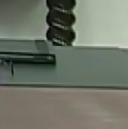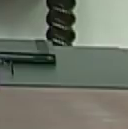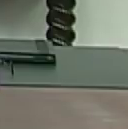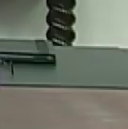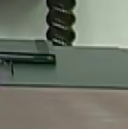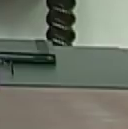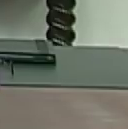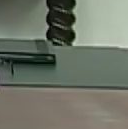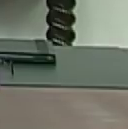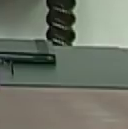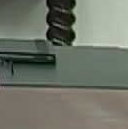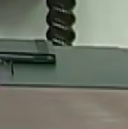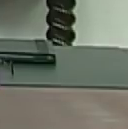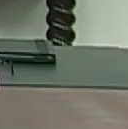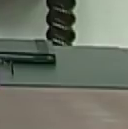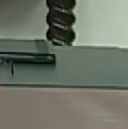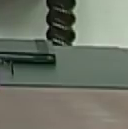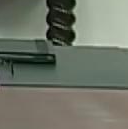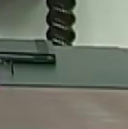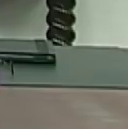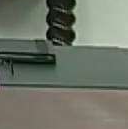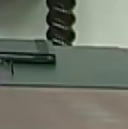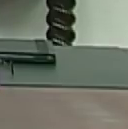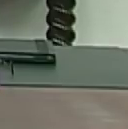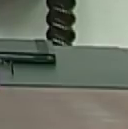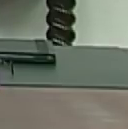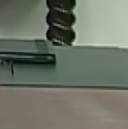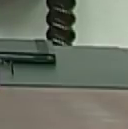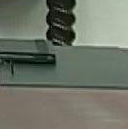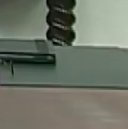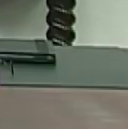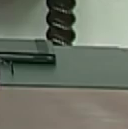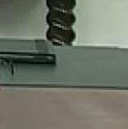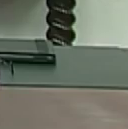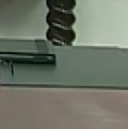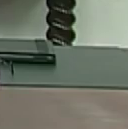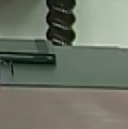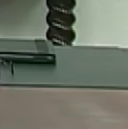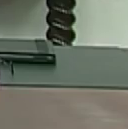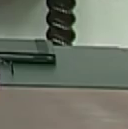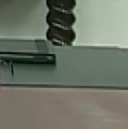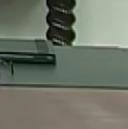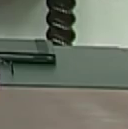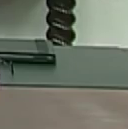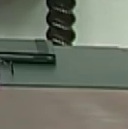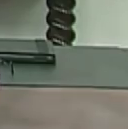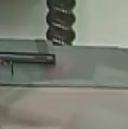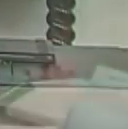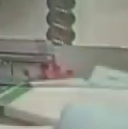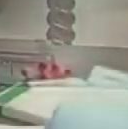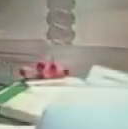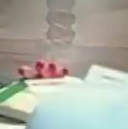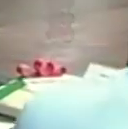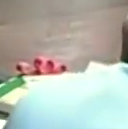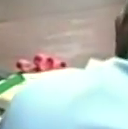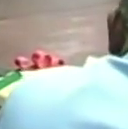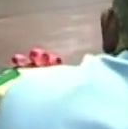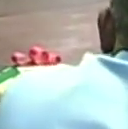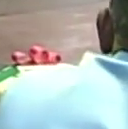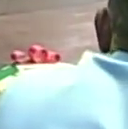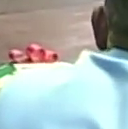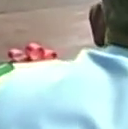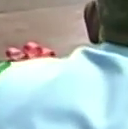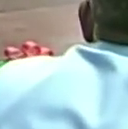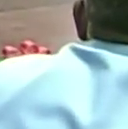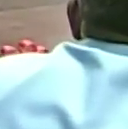muy importante. Así que cuando abramos el campo de los inversionistas internacionales, ahí tendremos nosotros la seguridad, la